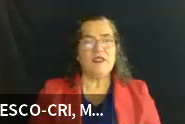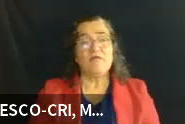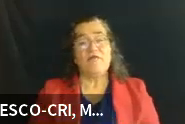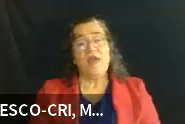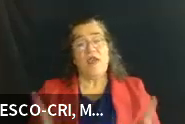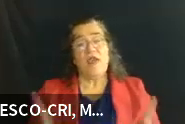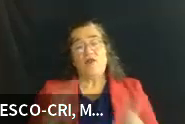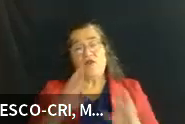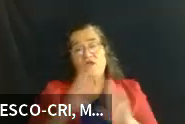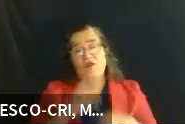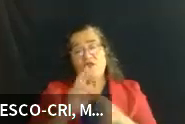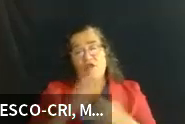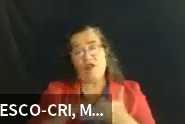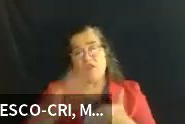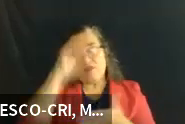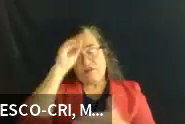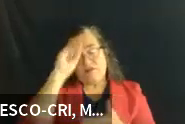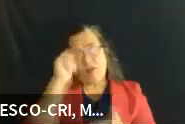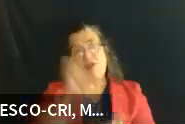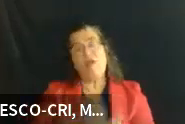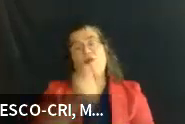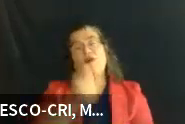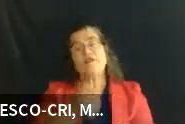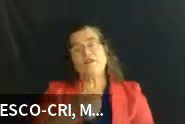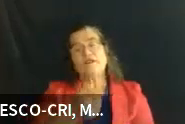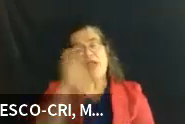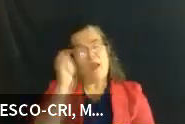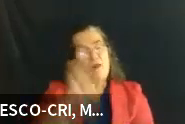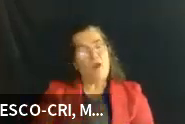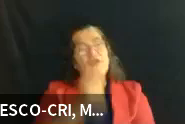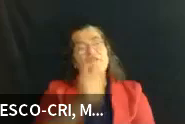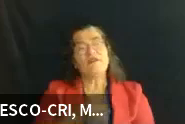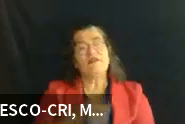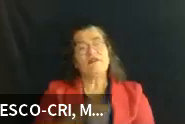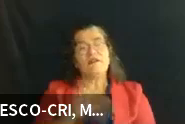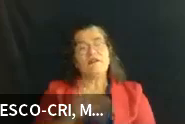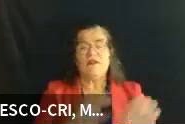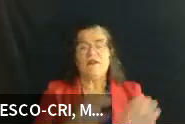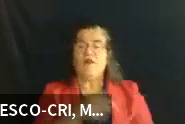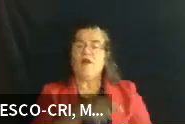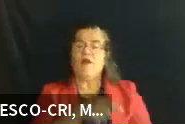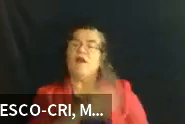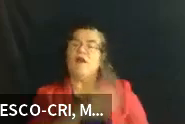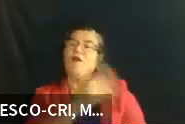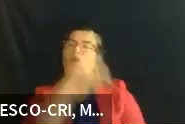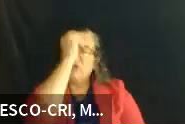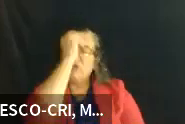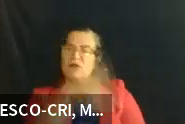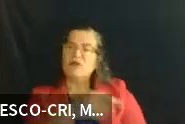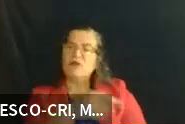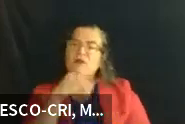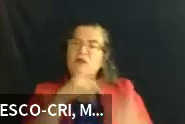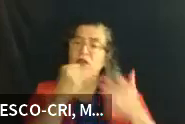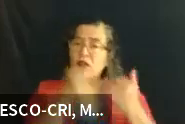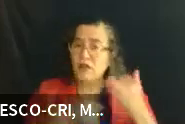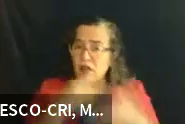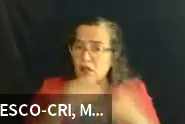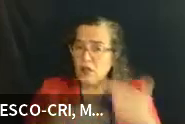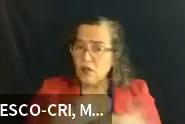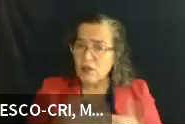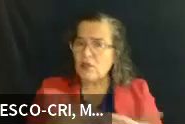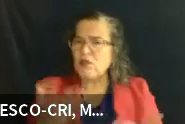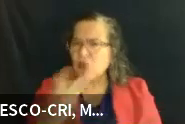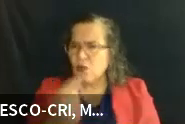de aprendizaje, hay una apuesta a evaluar cuánto es lo que aprende el estudiante al final de un proceso y cuánto